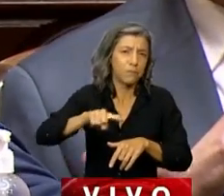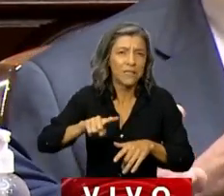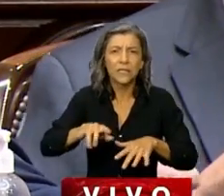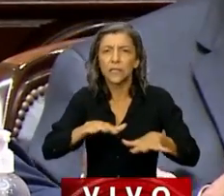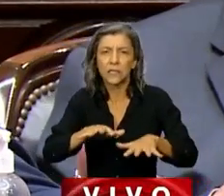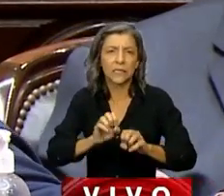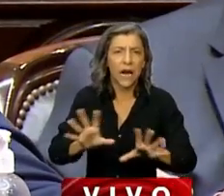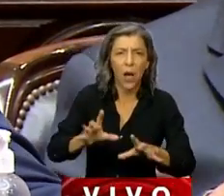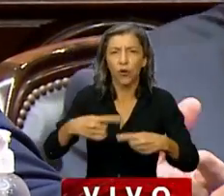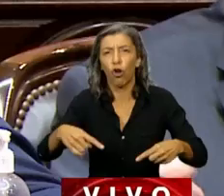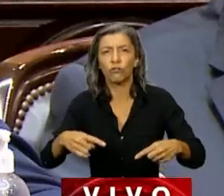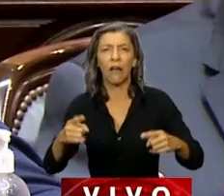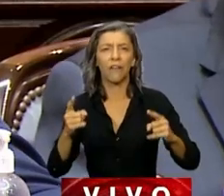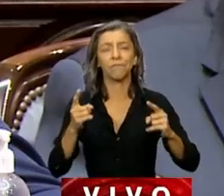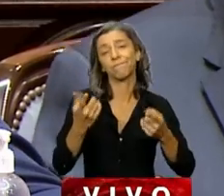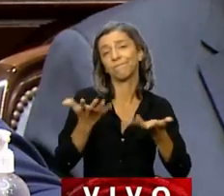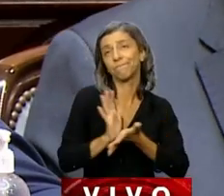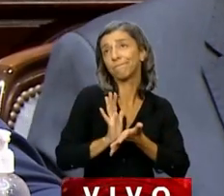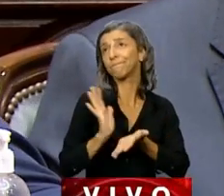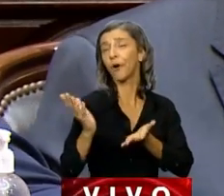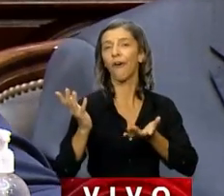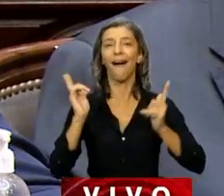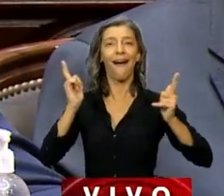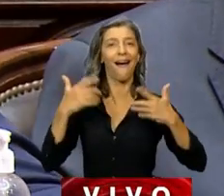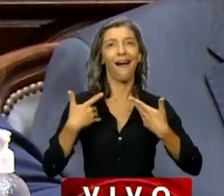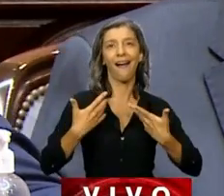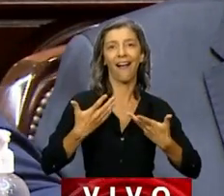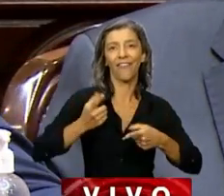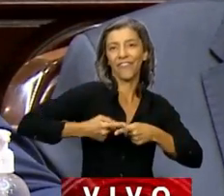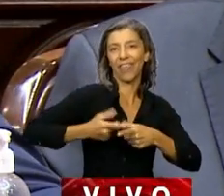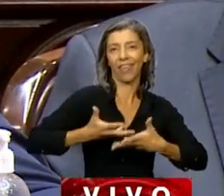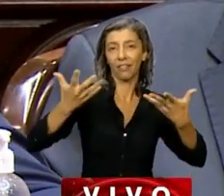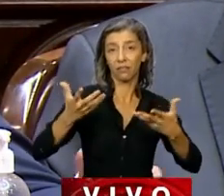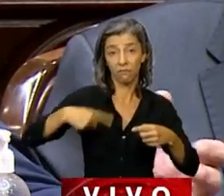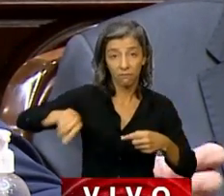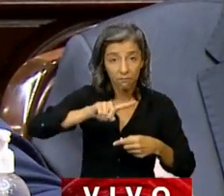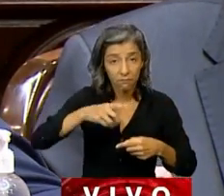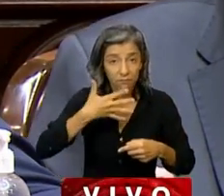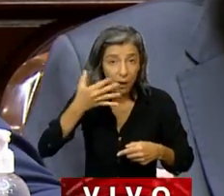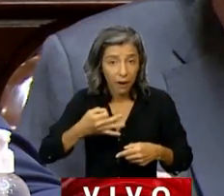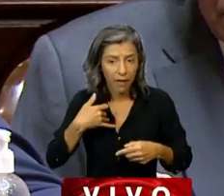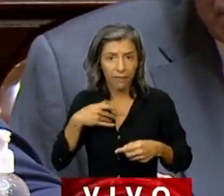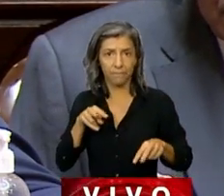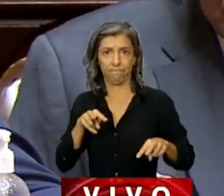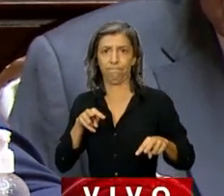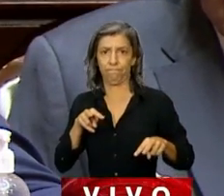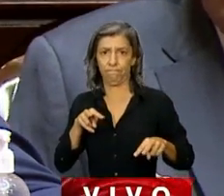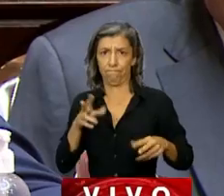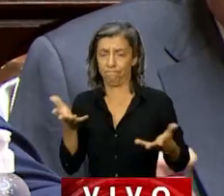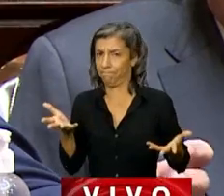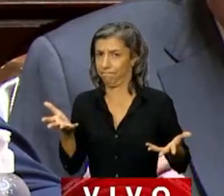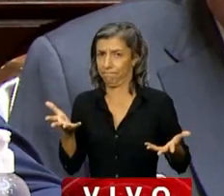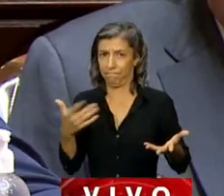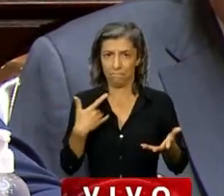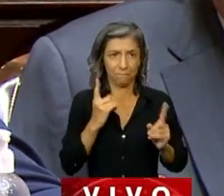cómo acá se festejaban cosas que, siendo espectadores de la realidad, que siendo ciudadanos comunes, nos